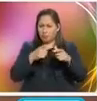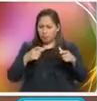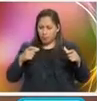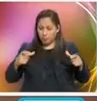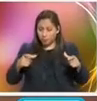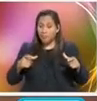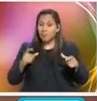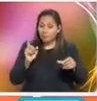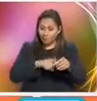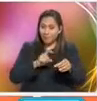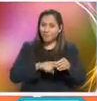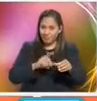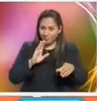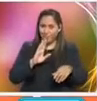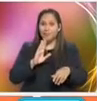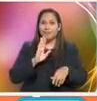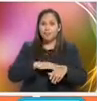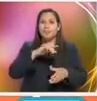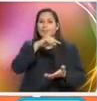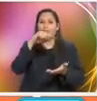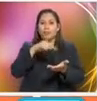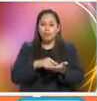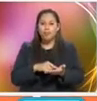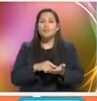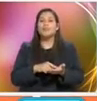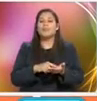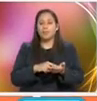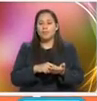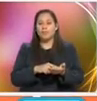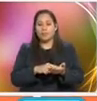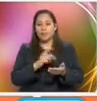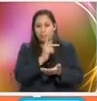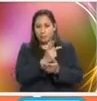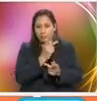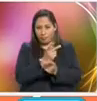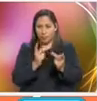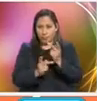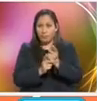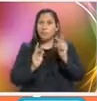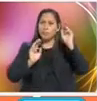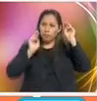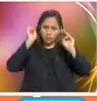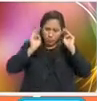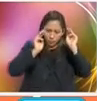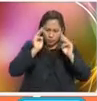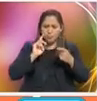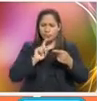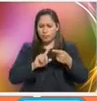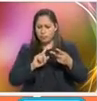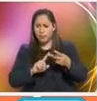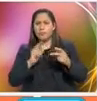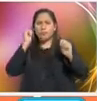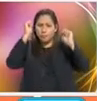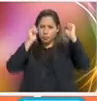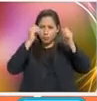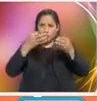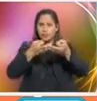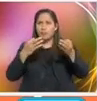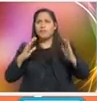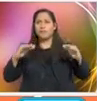que cada vez se integran más recintos patrimoniales a este proyecto, no solamente museos, ¿no?, sino también zonas